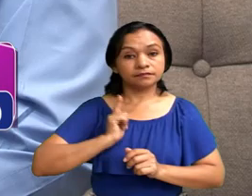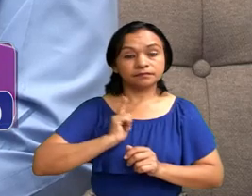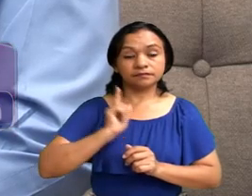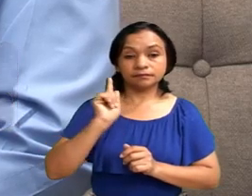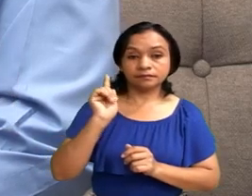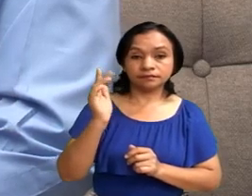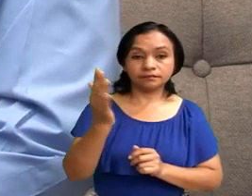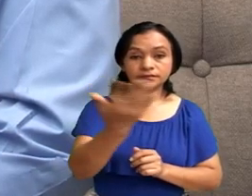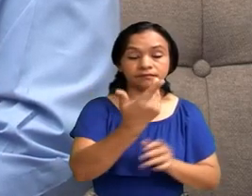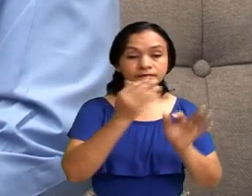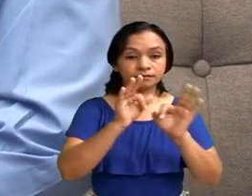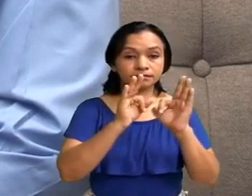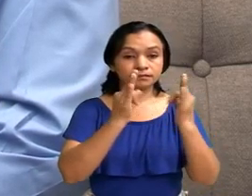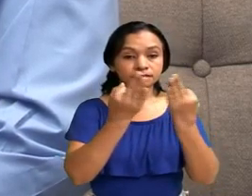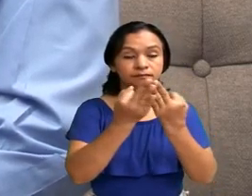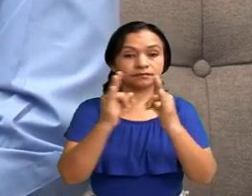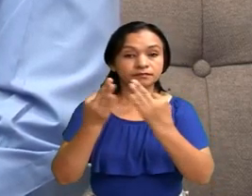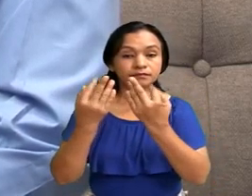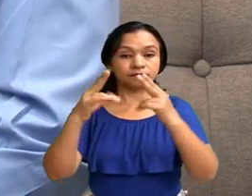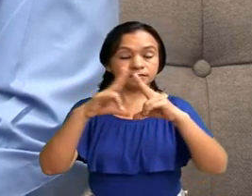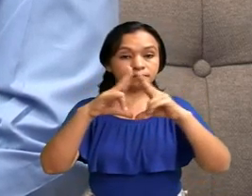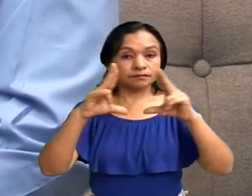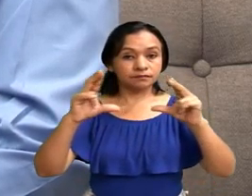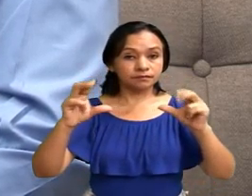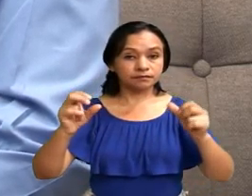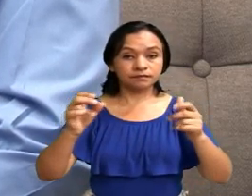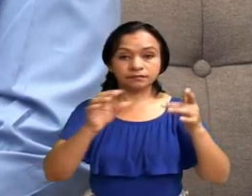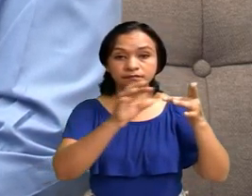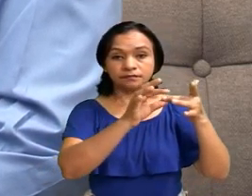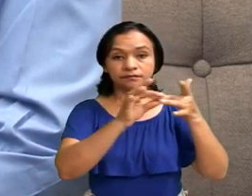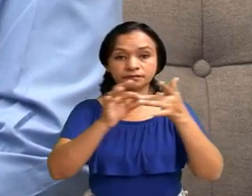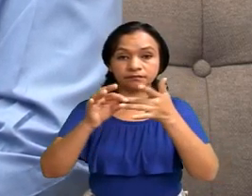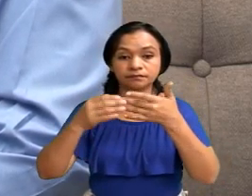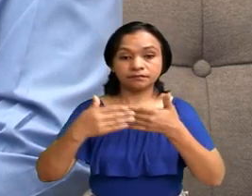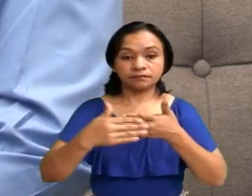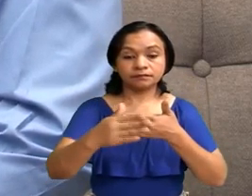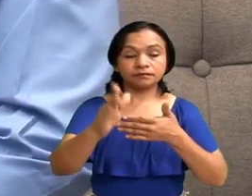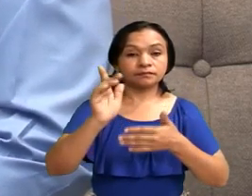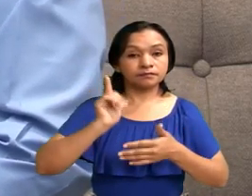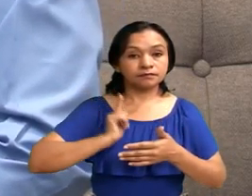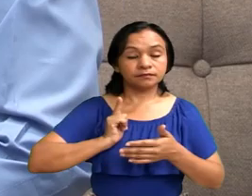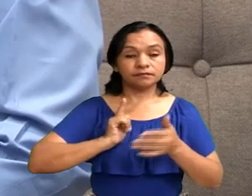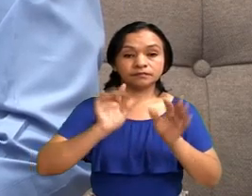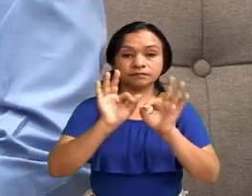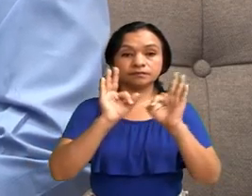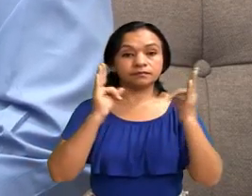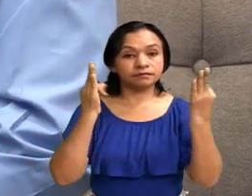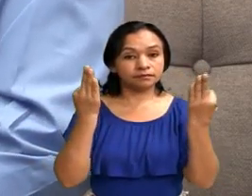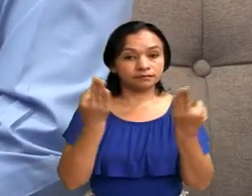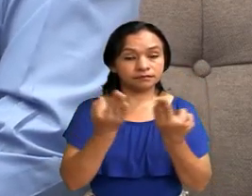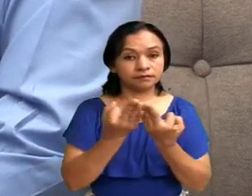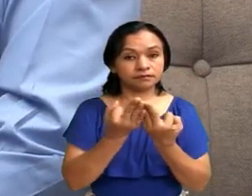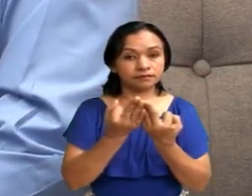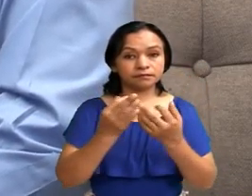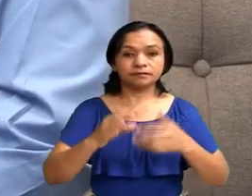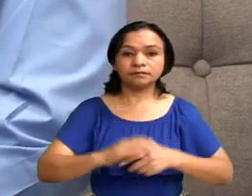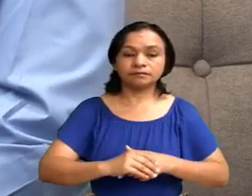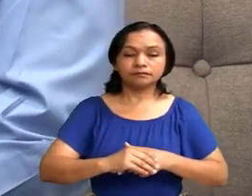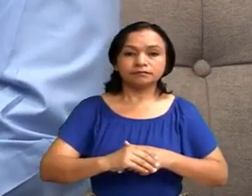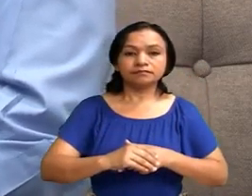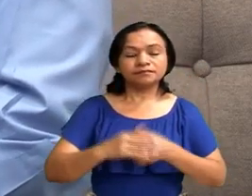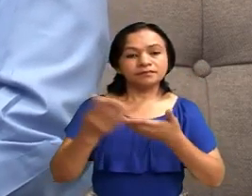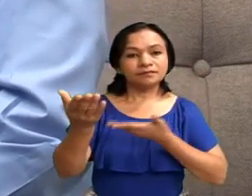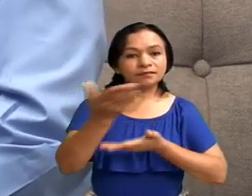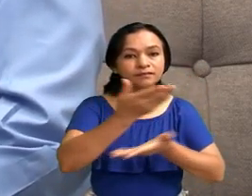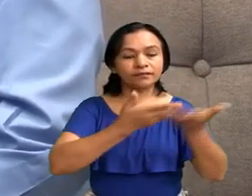familias nicaragüenses, y especialmente cuando existen familias que están esperando, pero confiadas y con